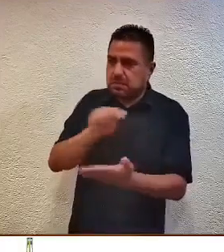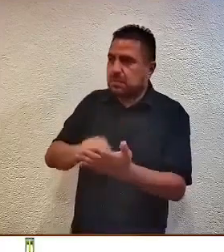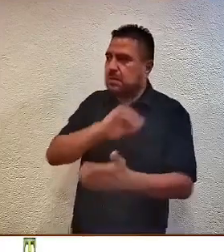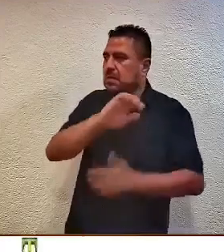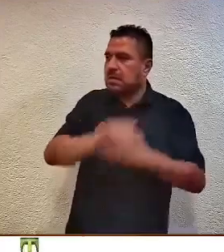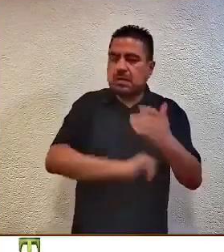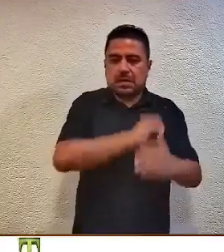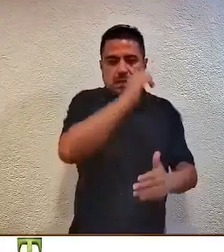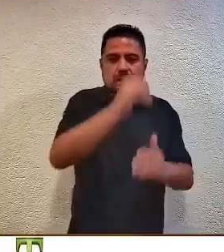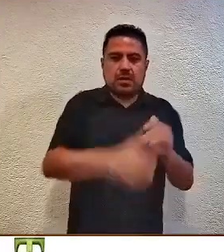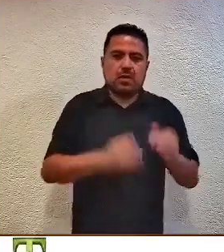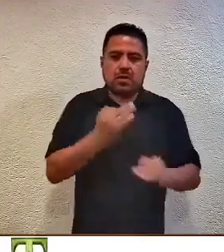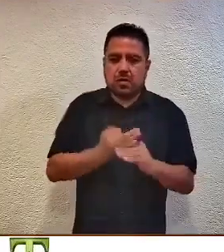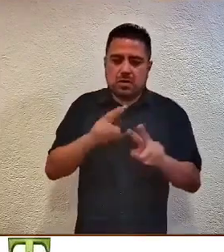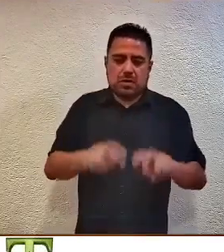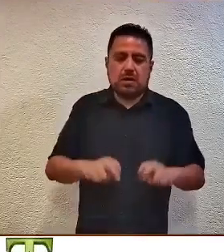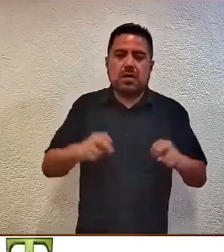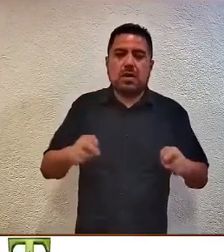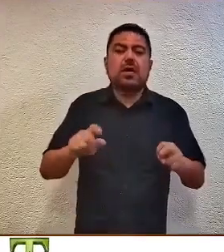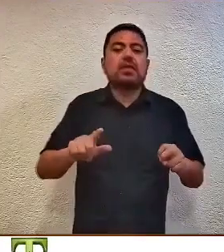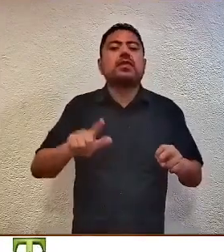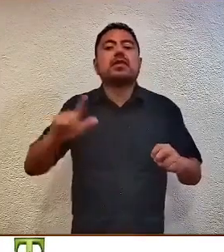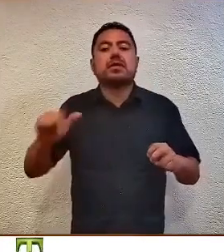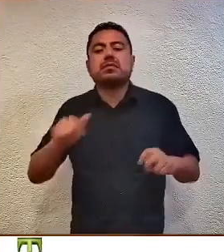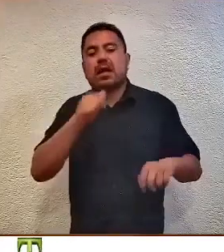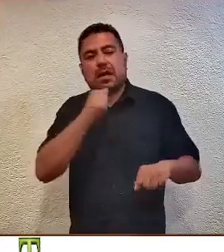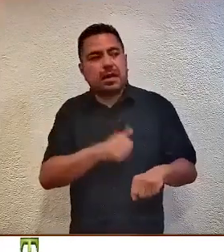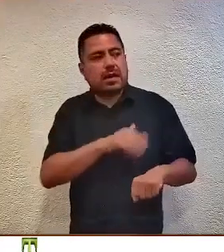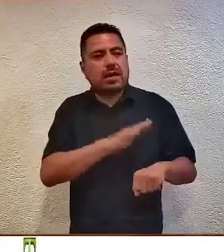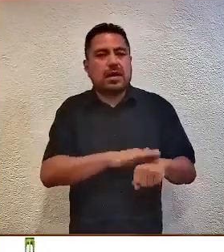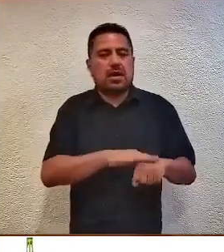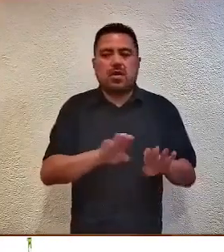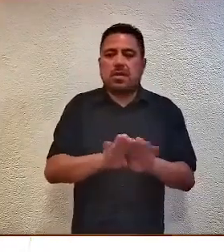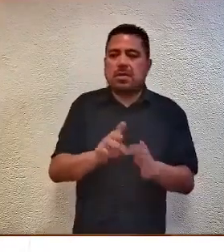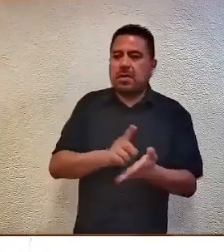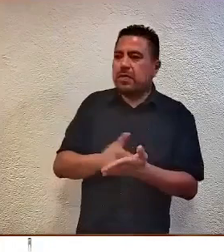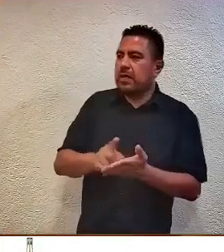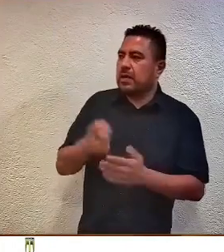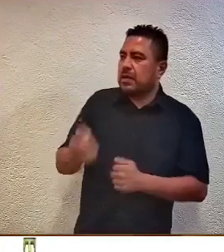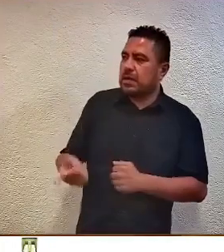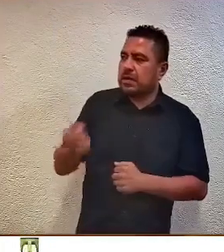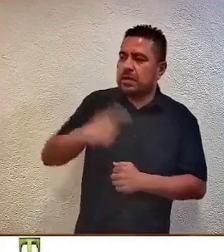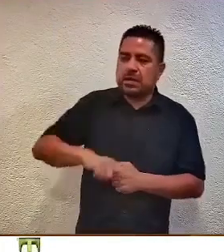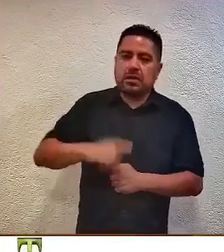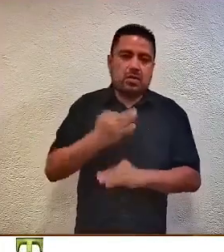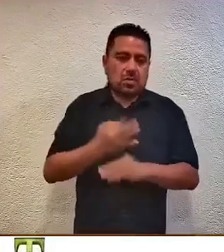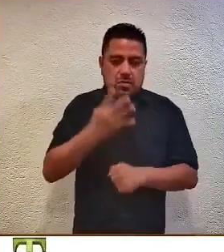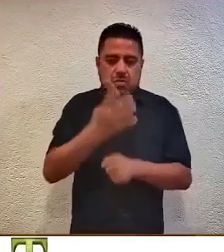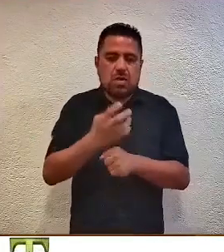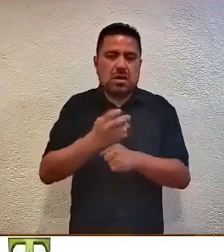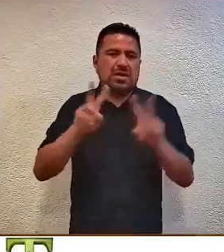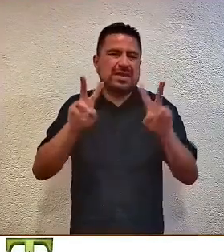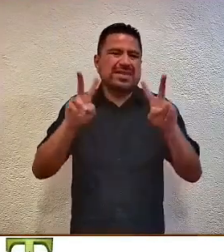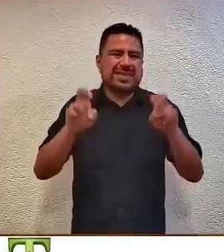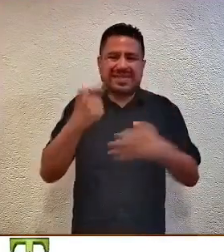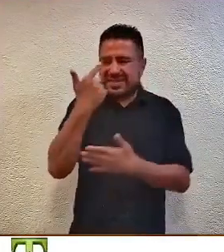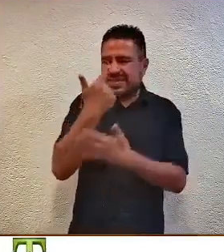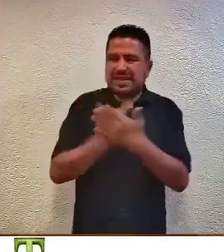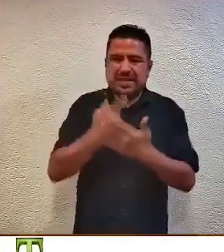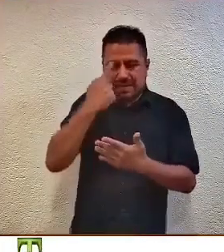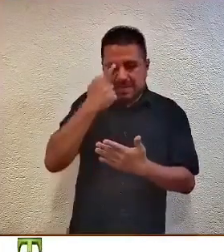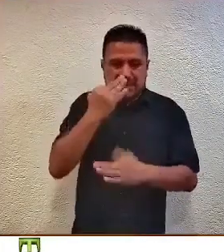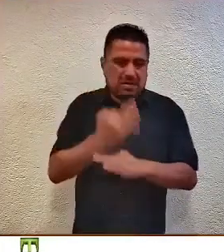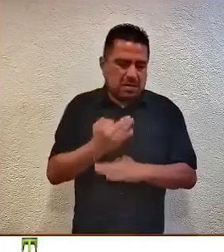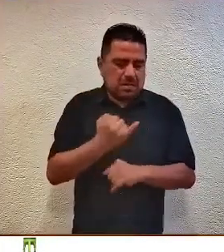conclusión de la presente sesión y, en consecuencia, notifíquese como en derecho corresponda. El cuarto asunto listado para analizar